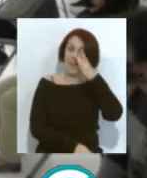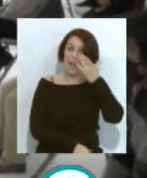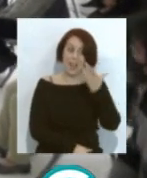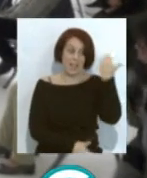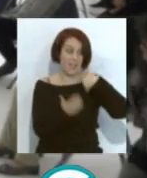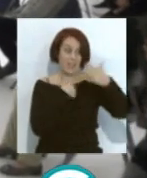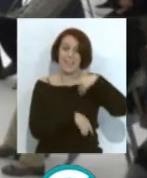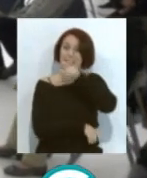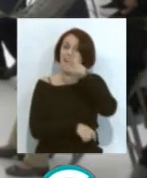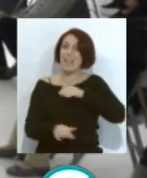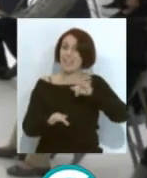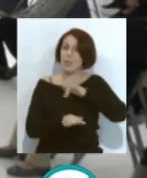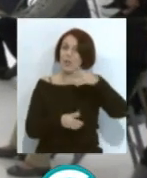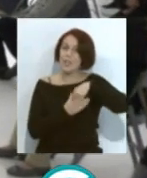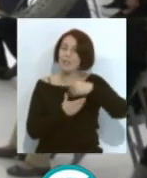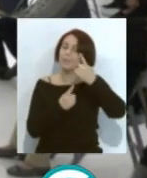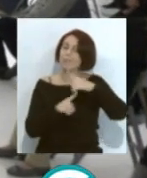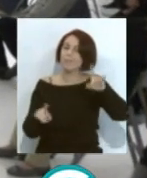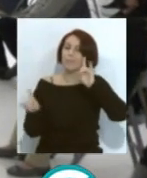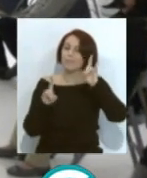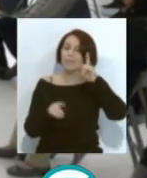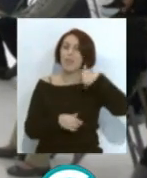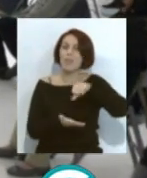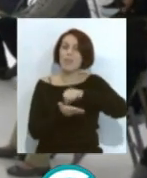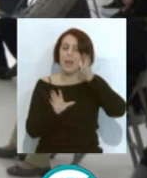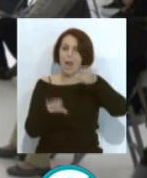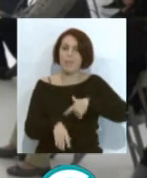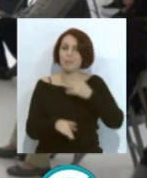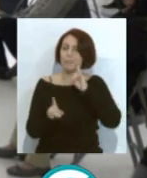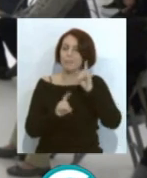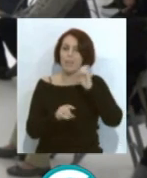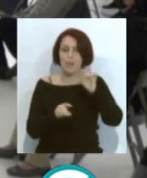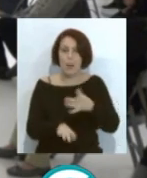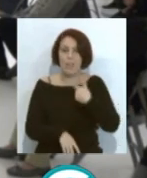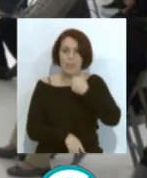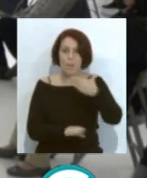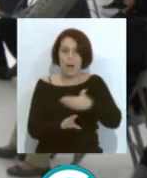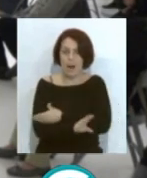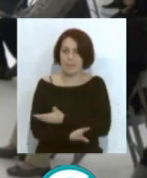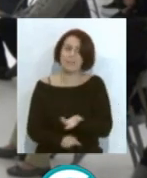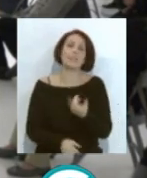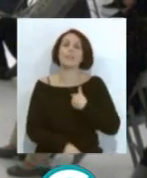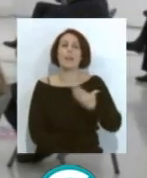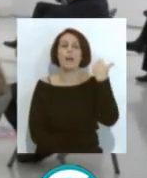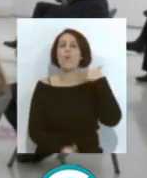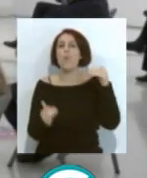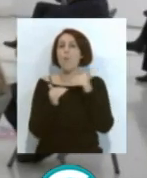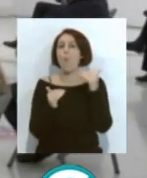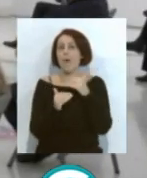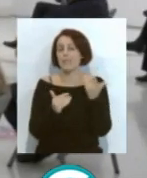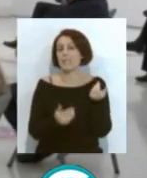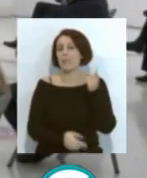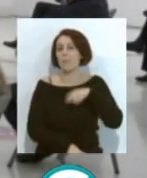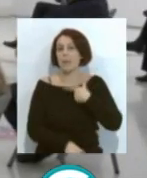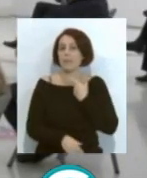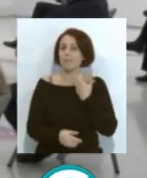teatros de Italia y también de esta ciudad de Cádiz. Como decimos previamente, ya el pasado jueves también se